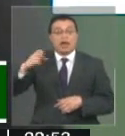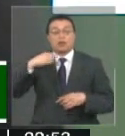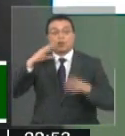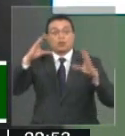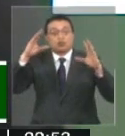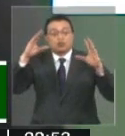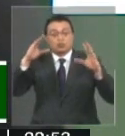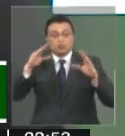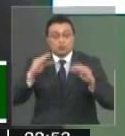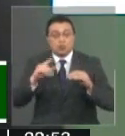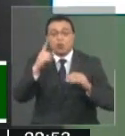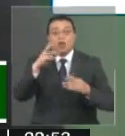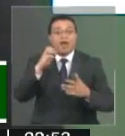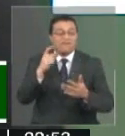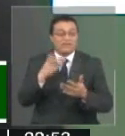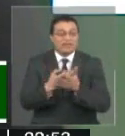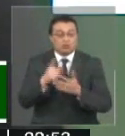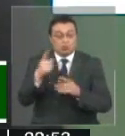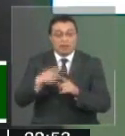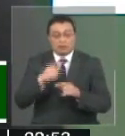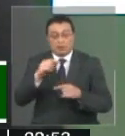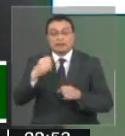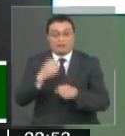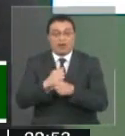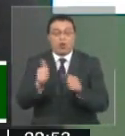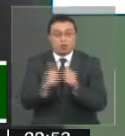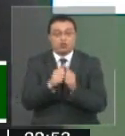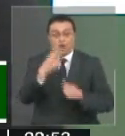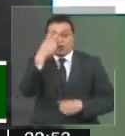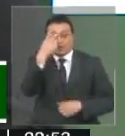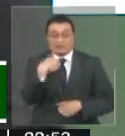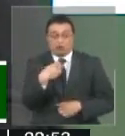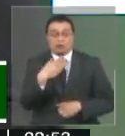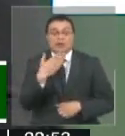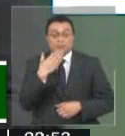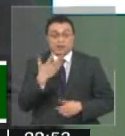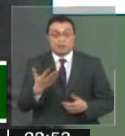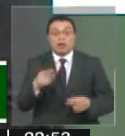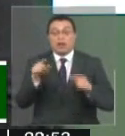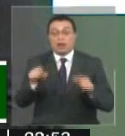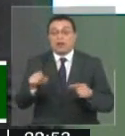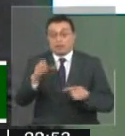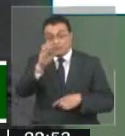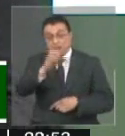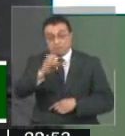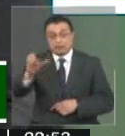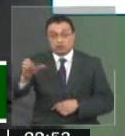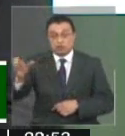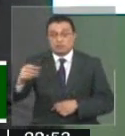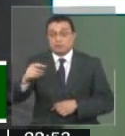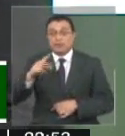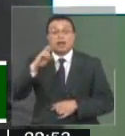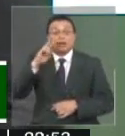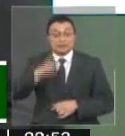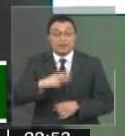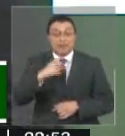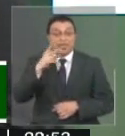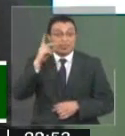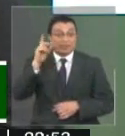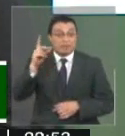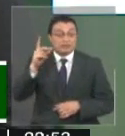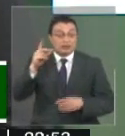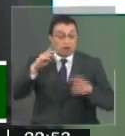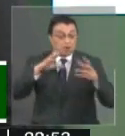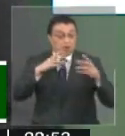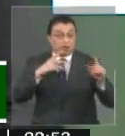vez por mes, porque trabajamos con los ciegos también. Entonces llevamos la gente sin discapacidad en el mundo